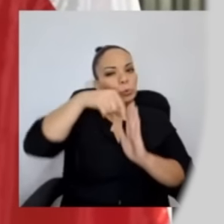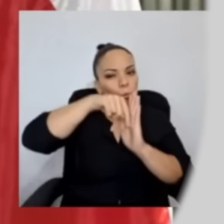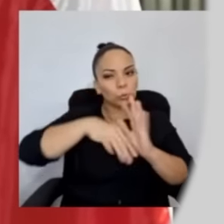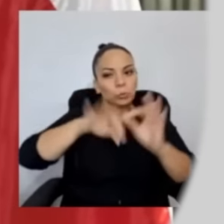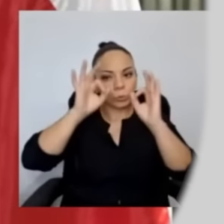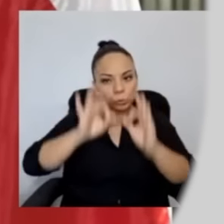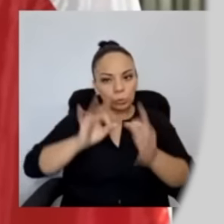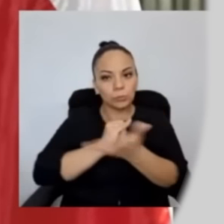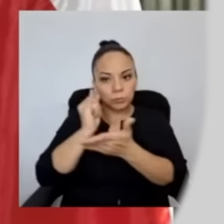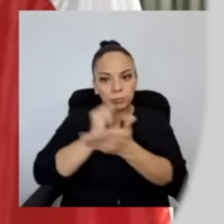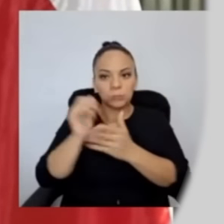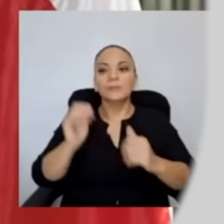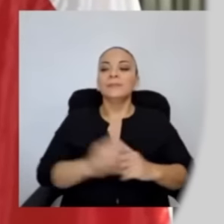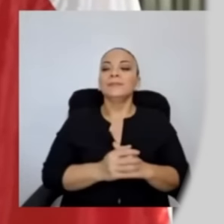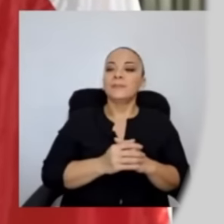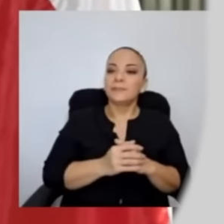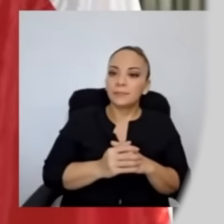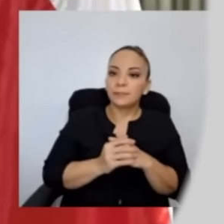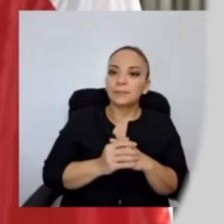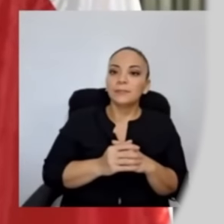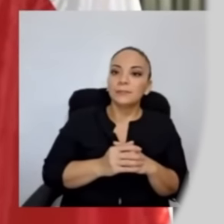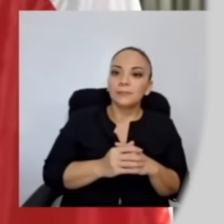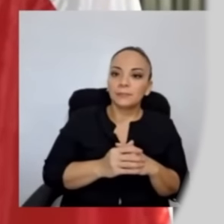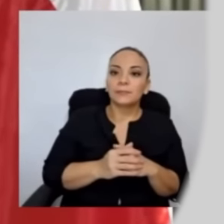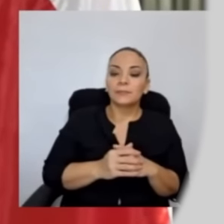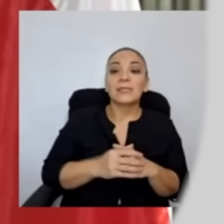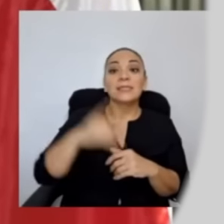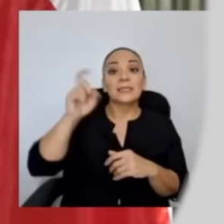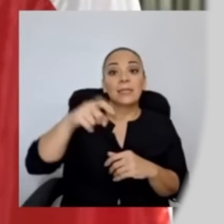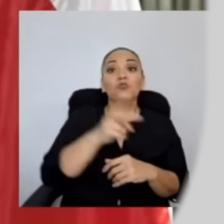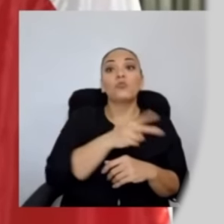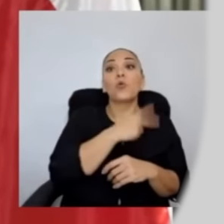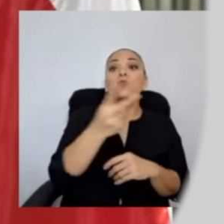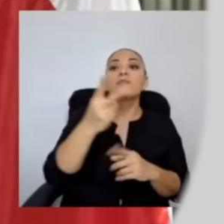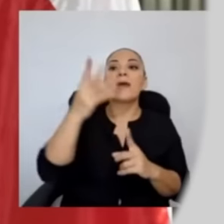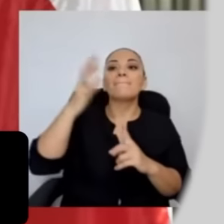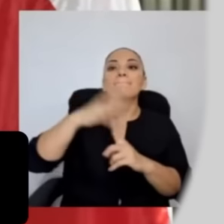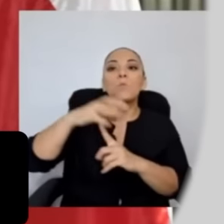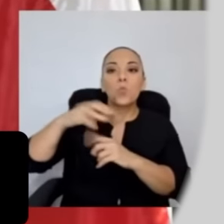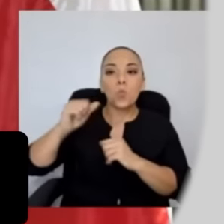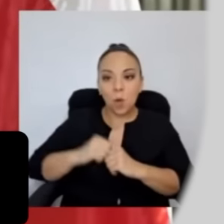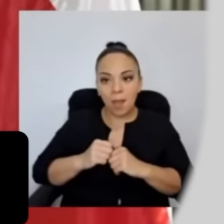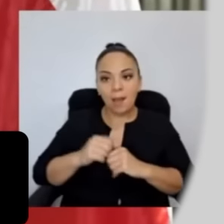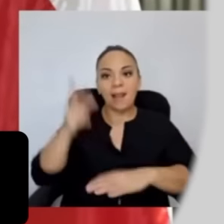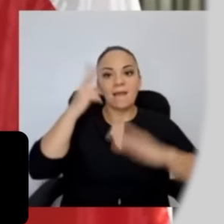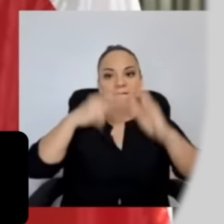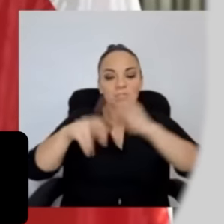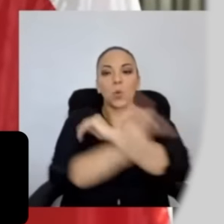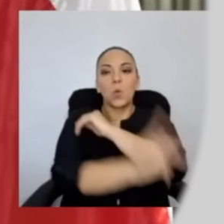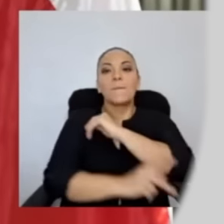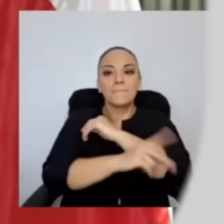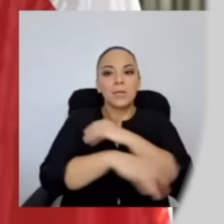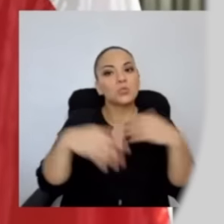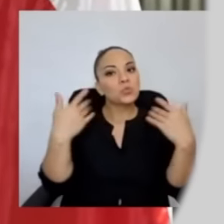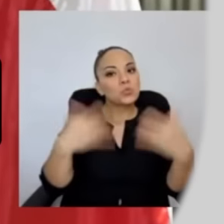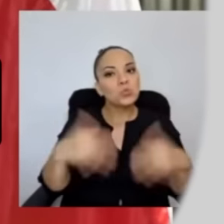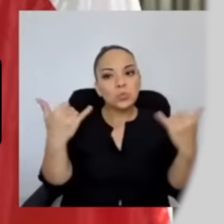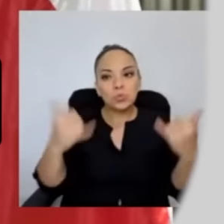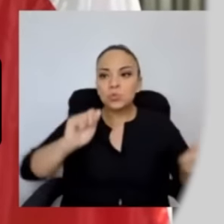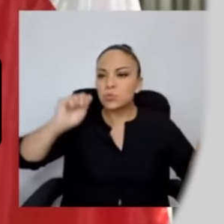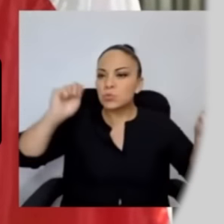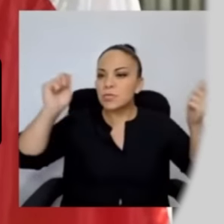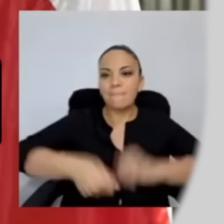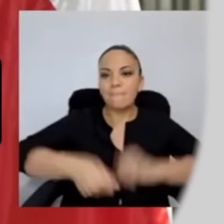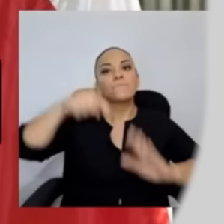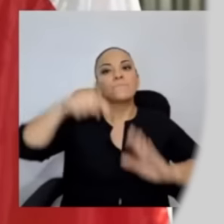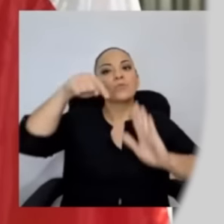la expresión de la voluntad popular y de la visión país va a requerir de cambios muy profundos,